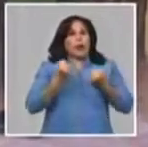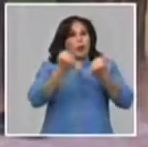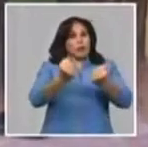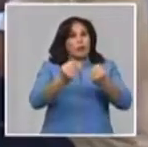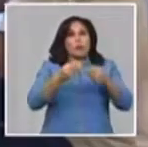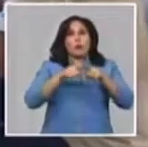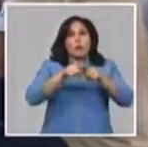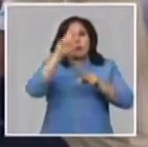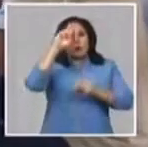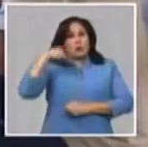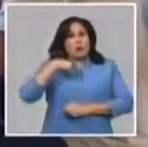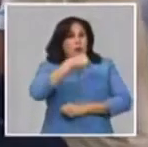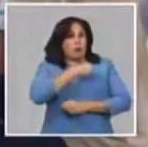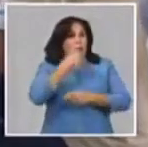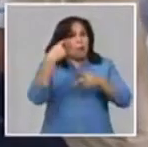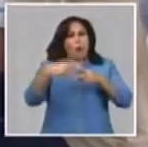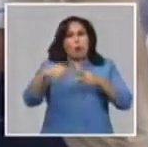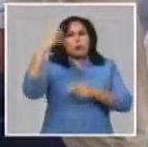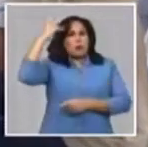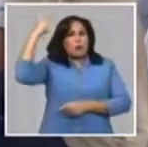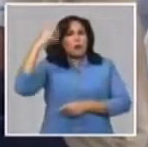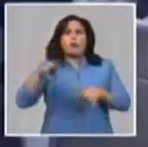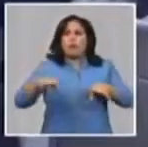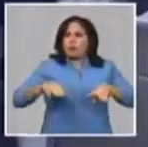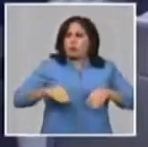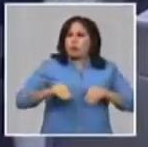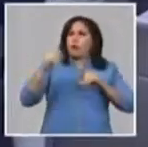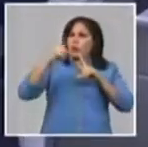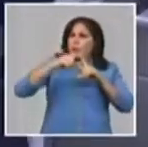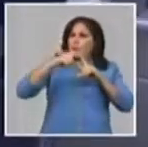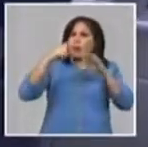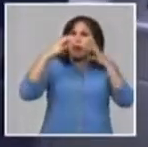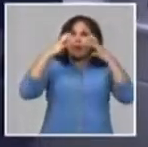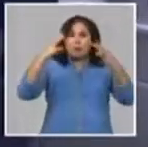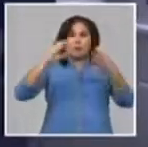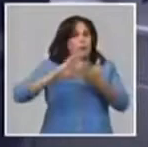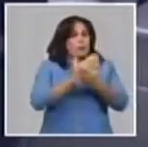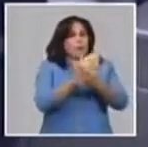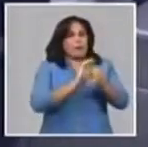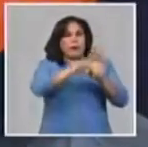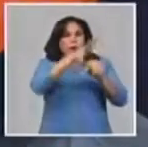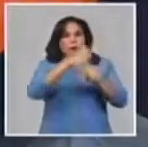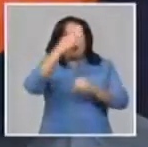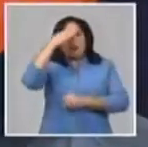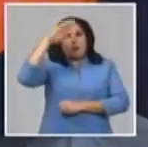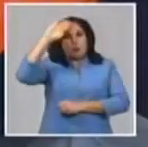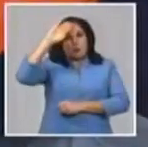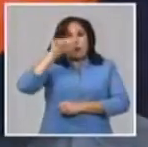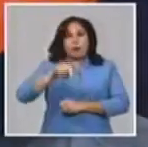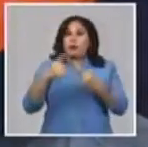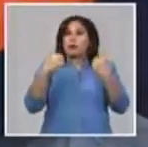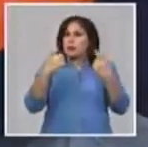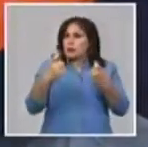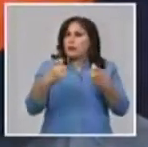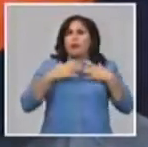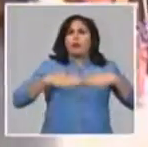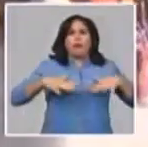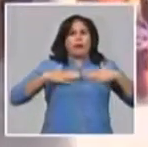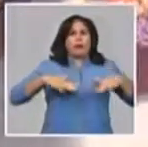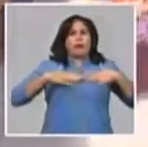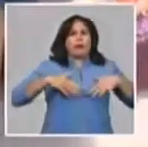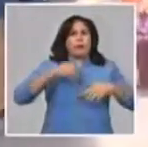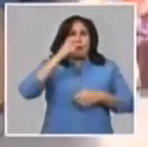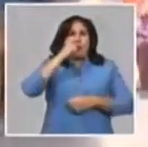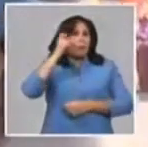de salud y otros organismos y asumieron la nueva tarea vital en el enfrentamiento a la pandemia. Ante la necesidad del descanso para los hombres